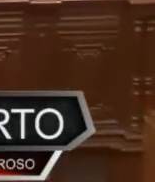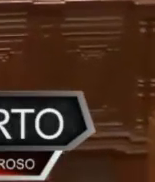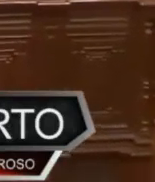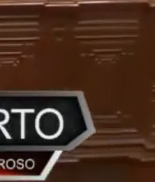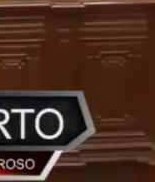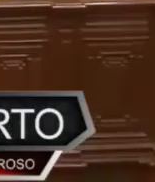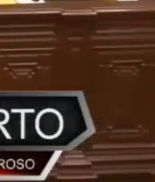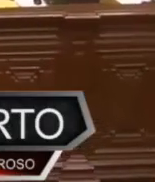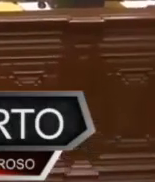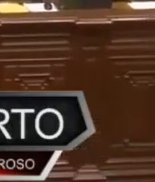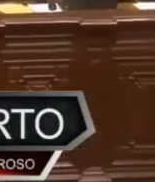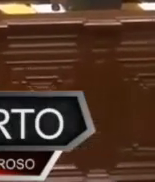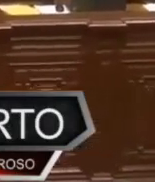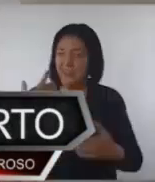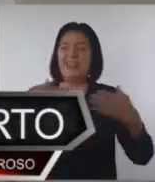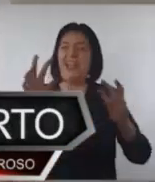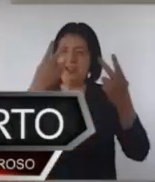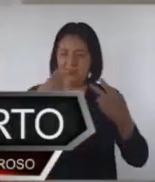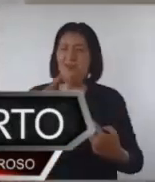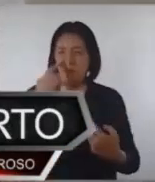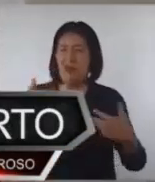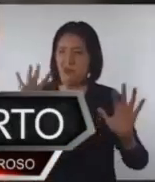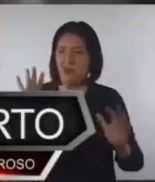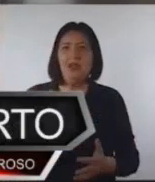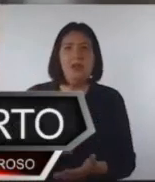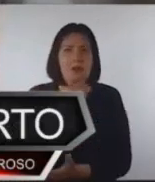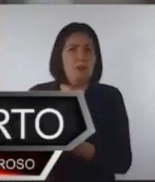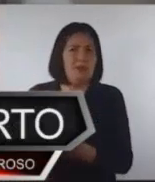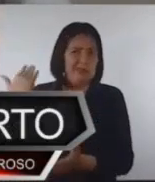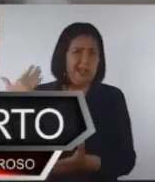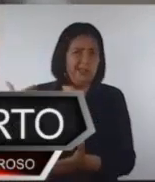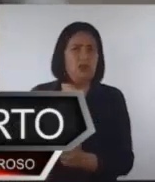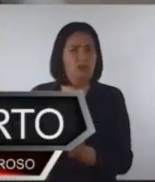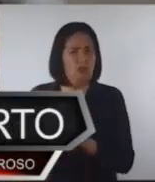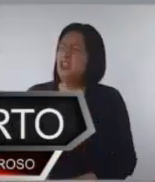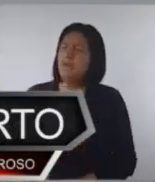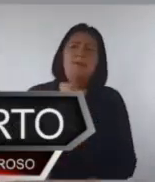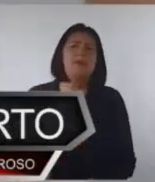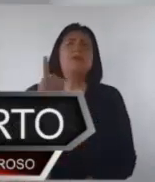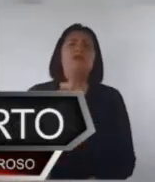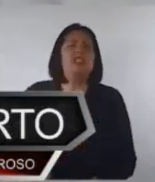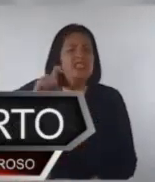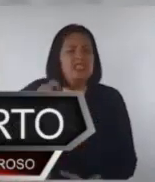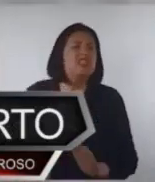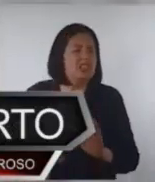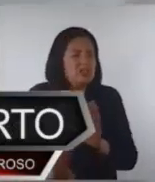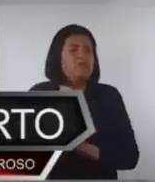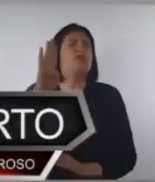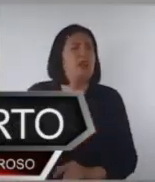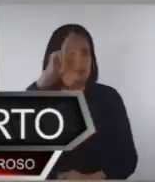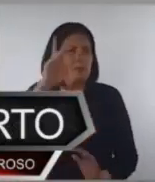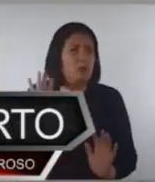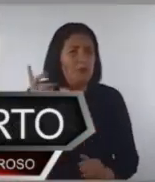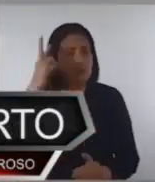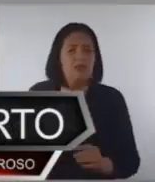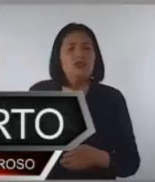para atacar al Congreso. Pese a que ha sido inhabilitado de la función pública, aún este sujeto quiere volver al poder